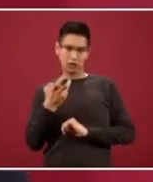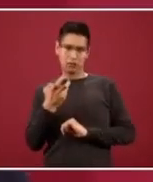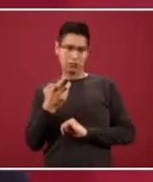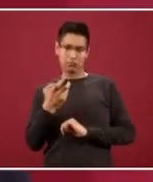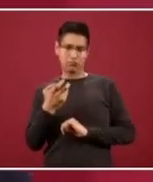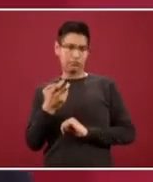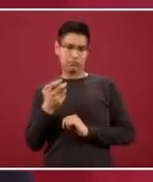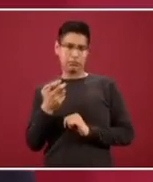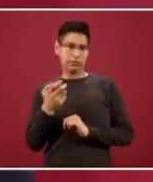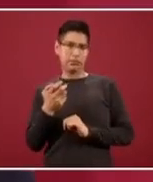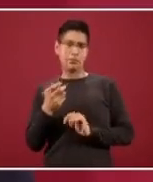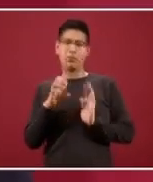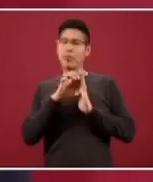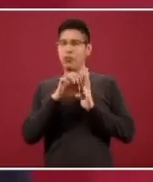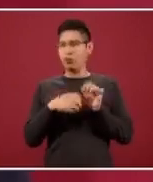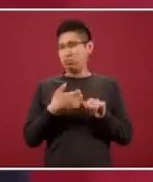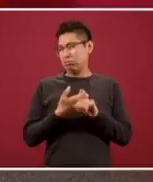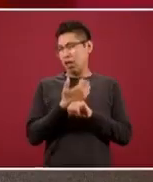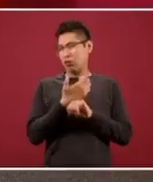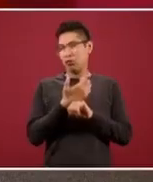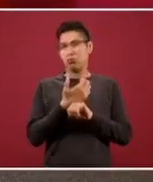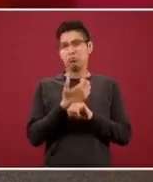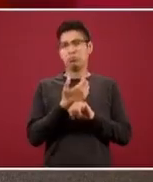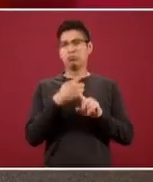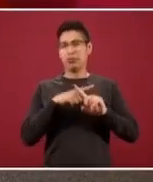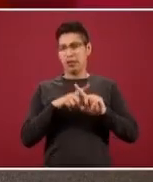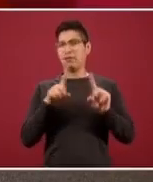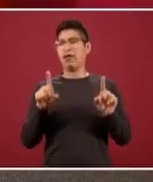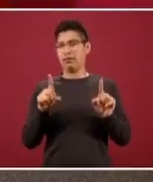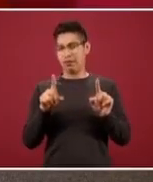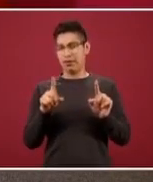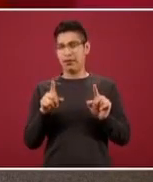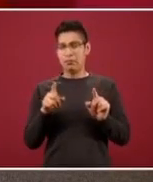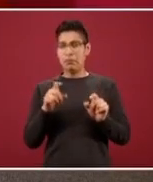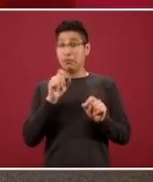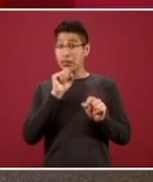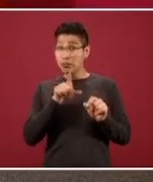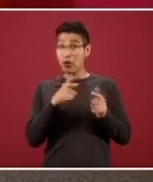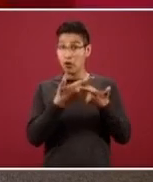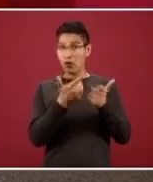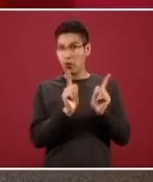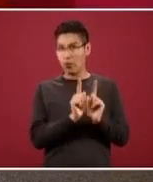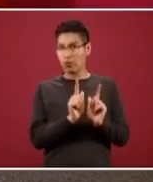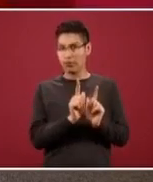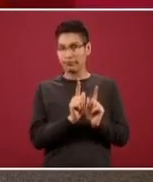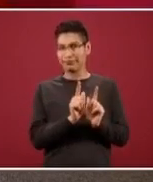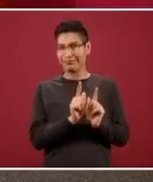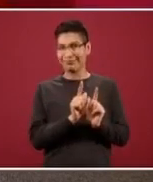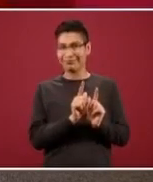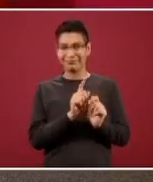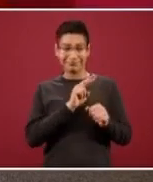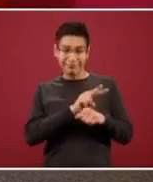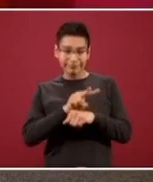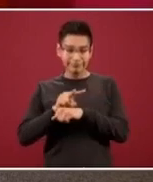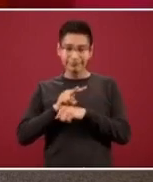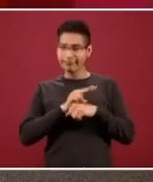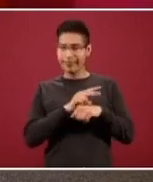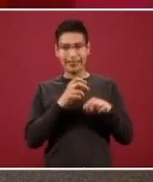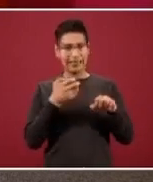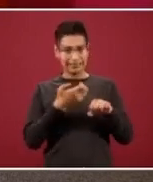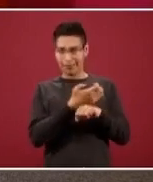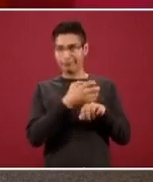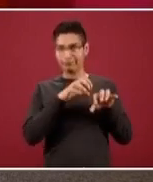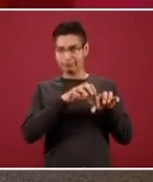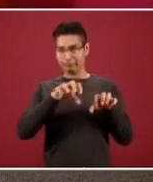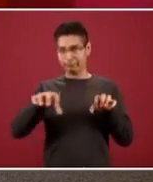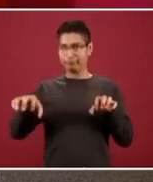institución, digamos, o algún grupo que se dedica al manejo de urgencias, centros reguladores de urgencias médicas.